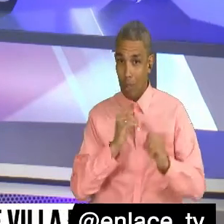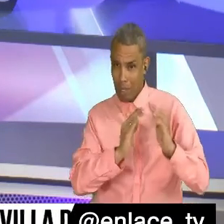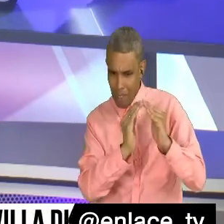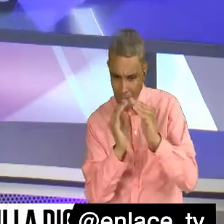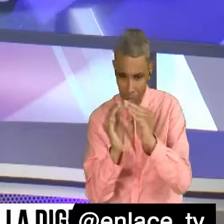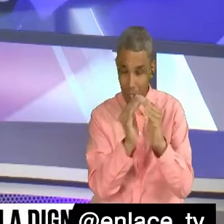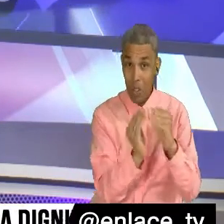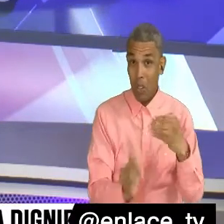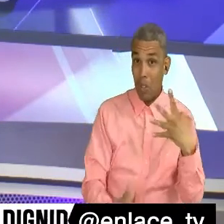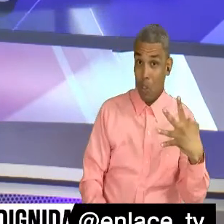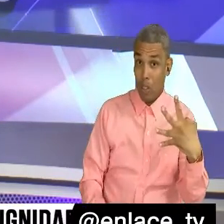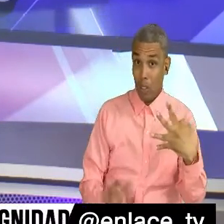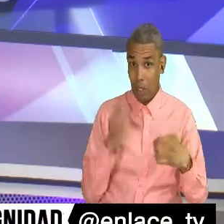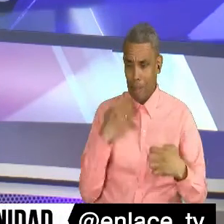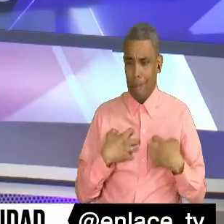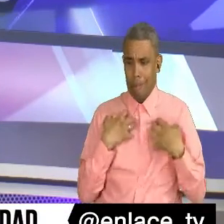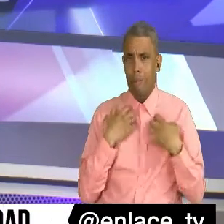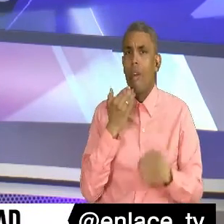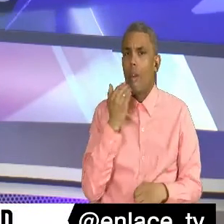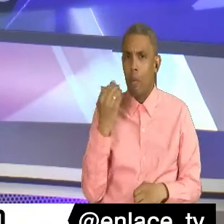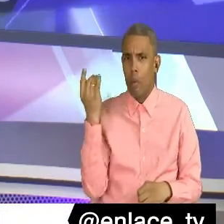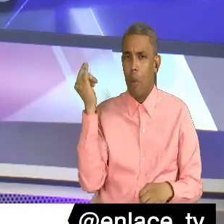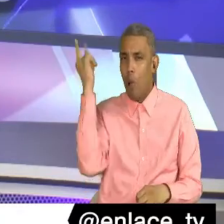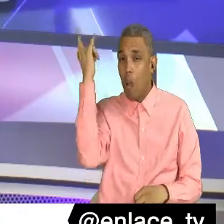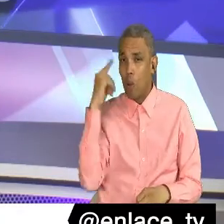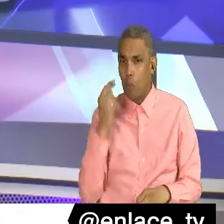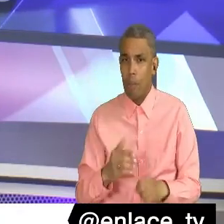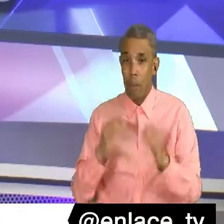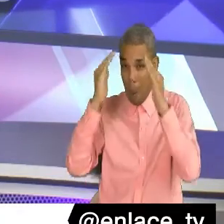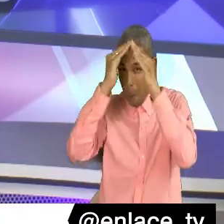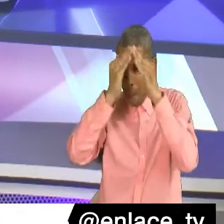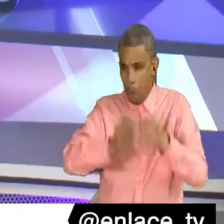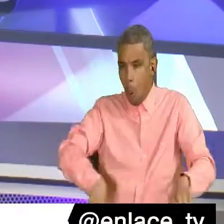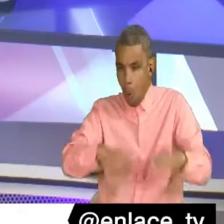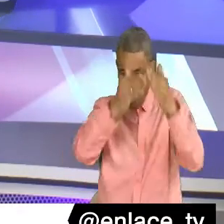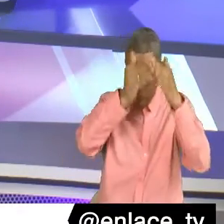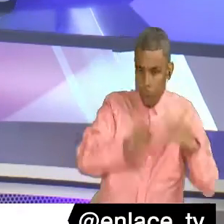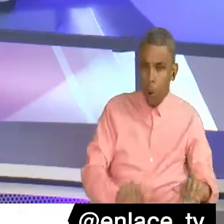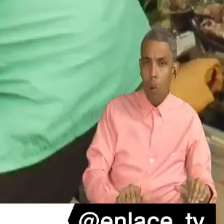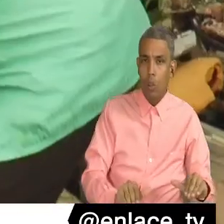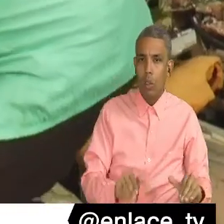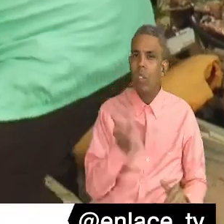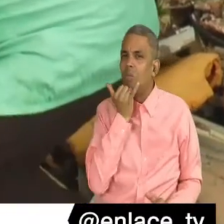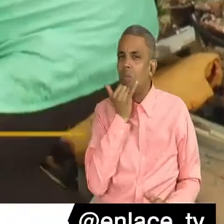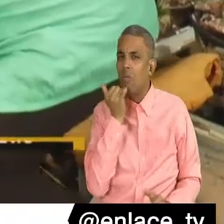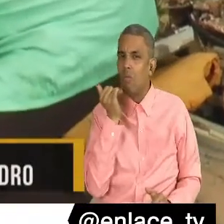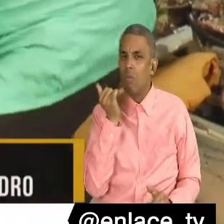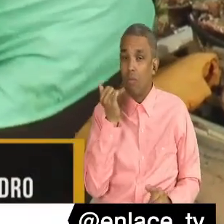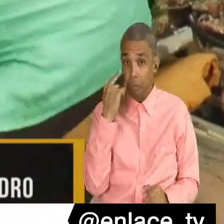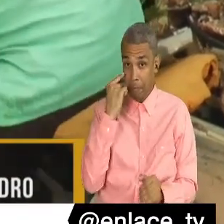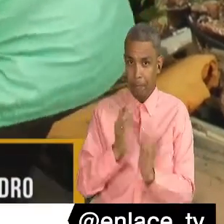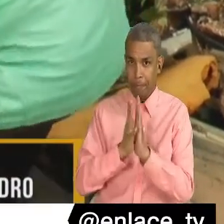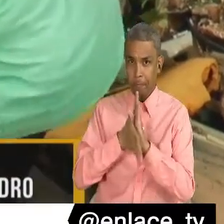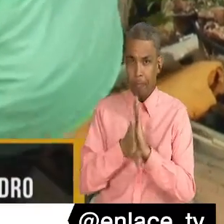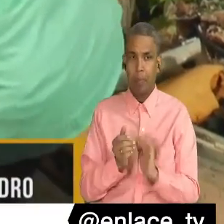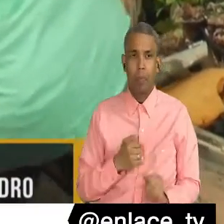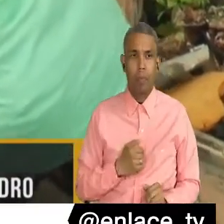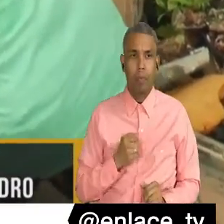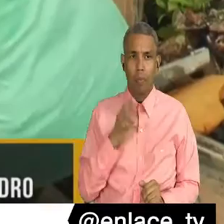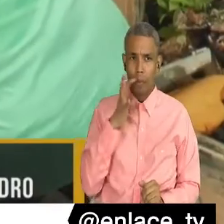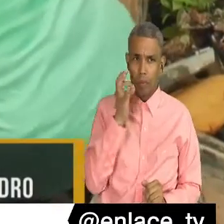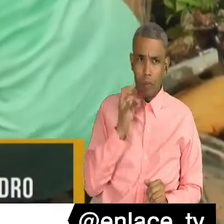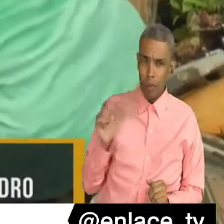de invasión podrían ser impactadas por esta máquina en caso de un derrumbe en el lugar. Este adulto mayor, veterano de la Guerra de Corea